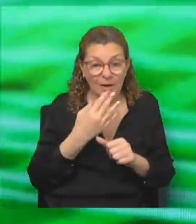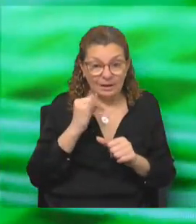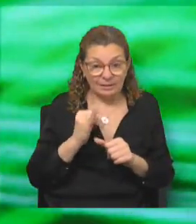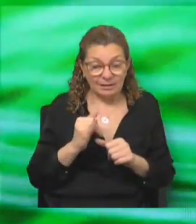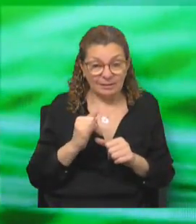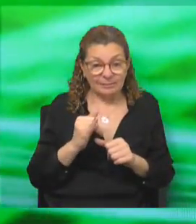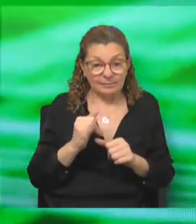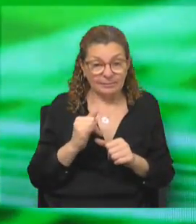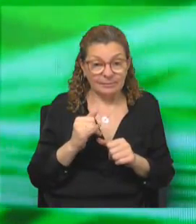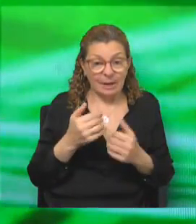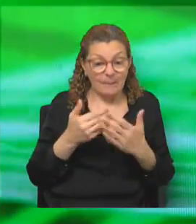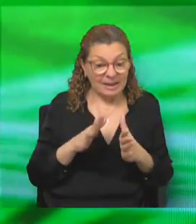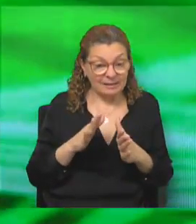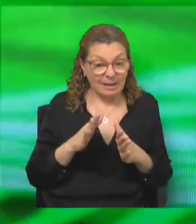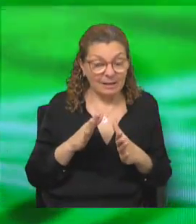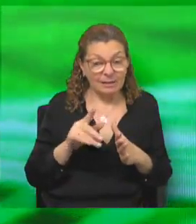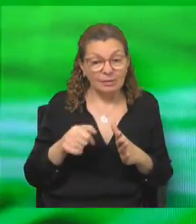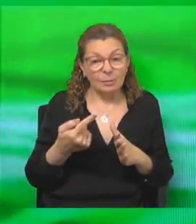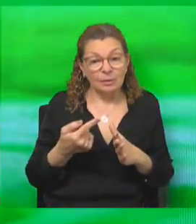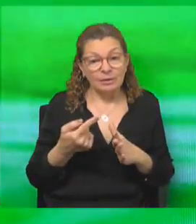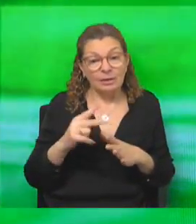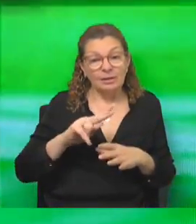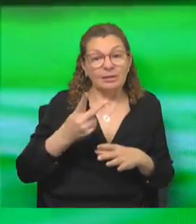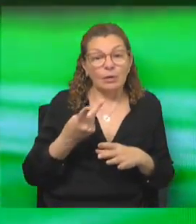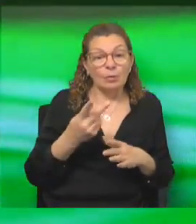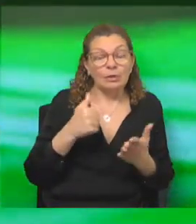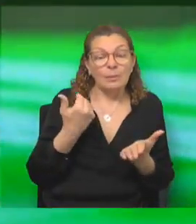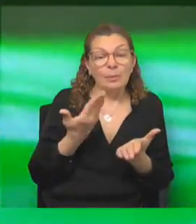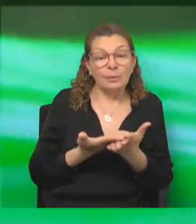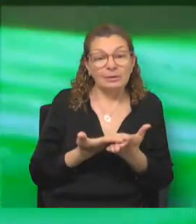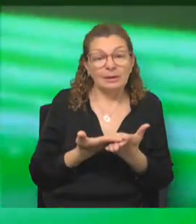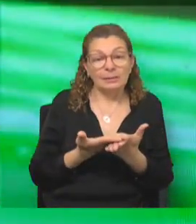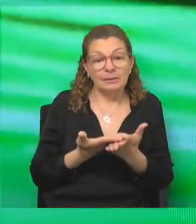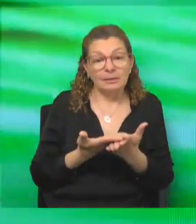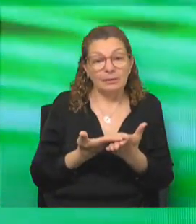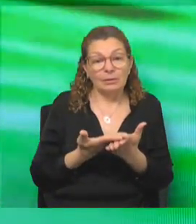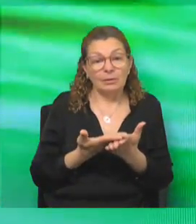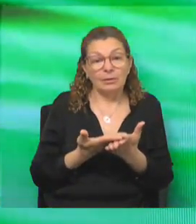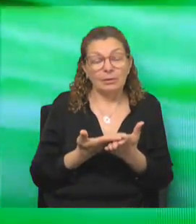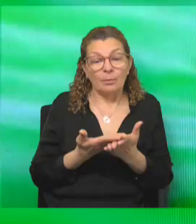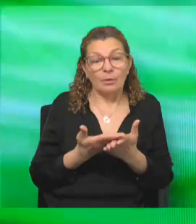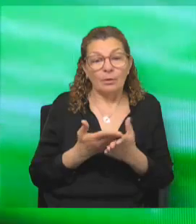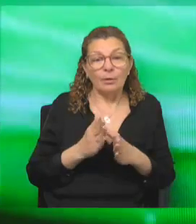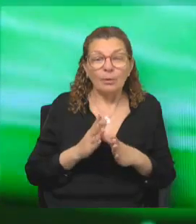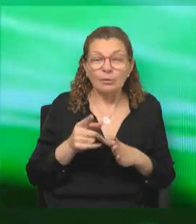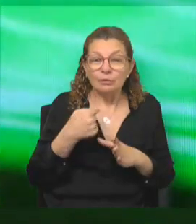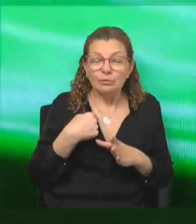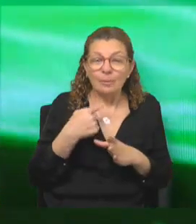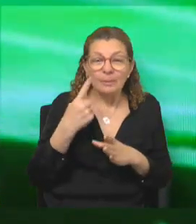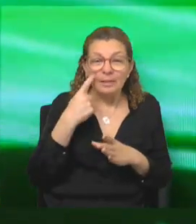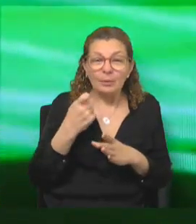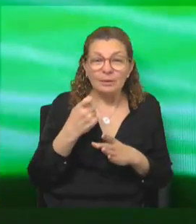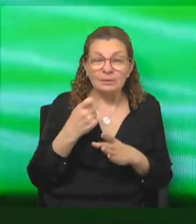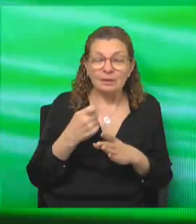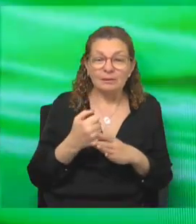si se implementa después tenemos una segunda propuesta que tiene que ver con los trabajadores por cuenta propia Yo me di cuenta